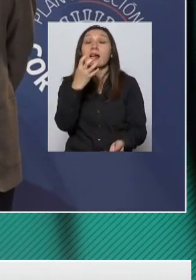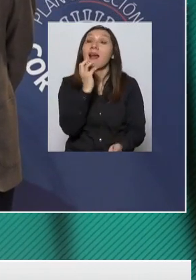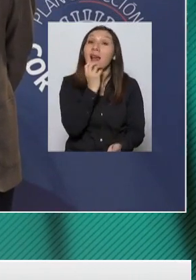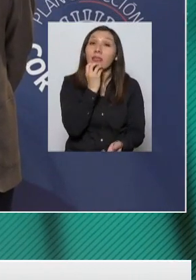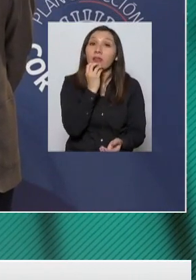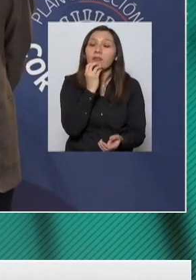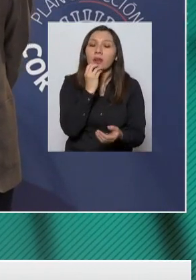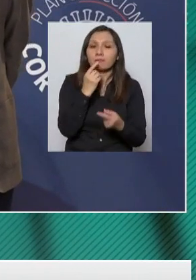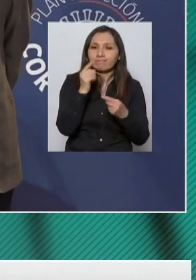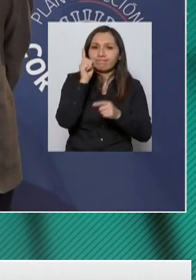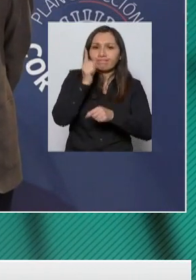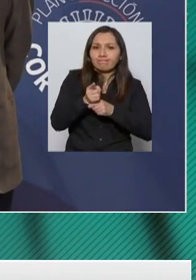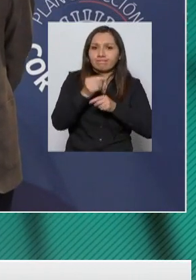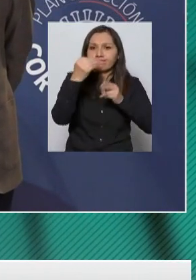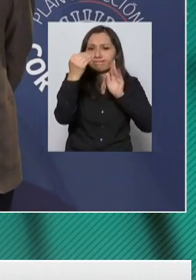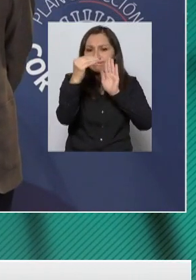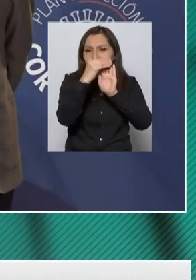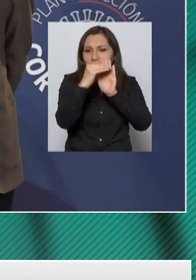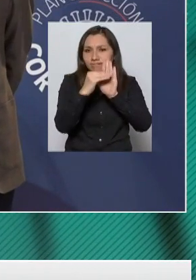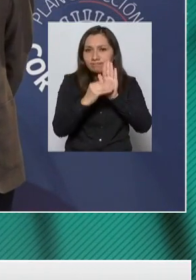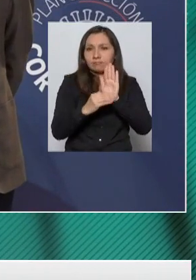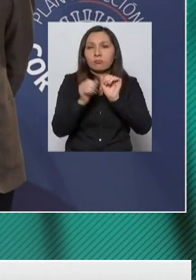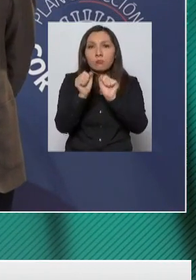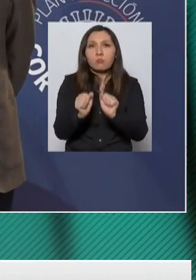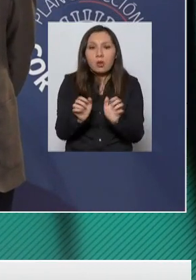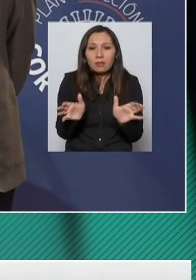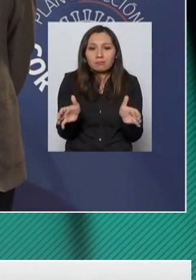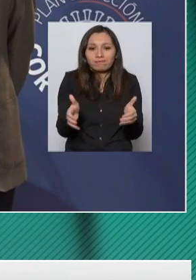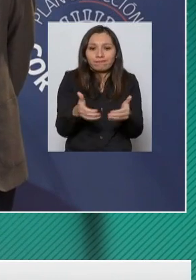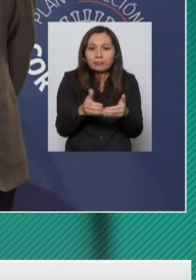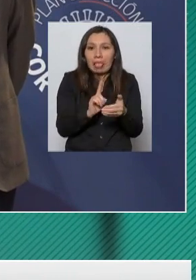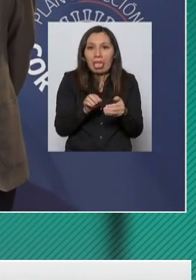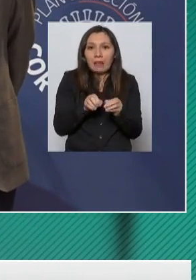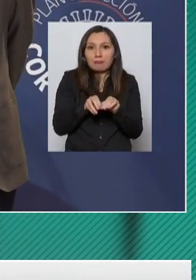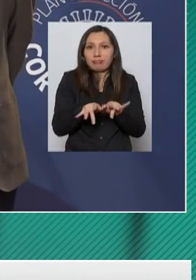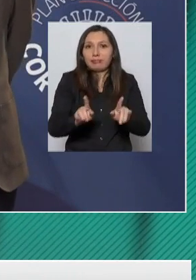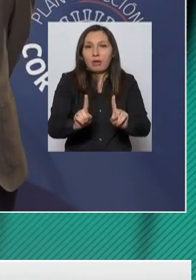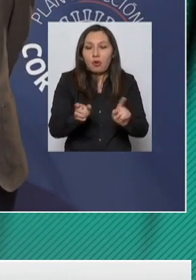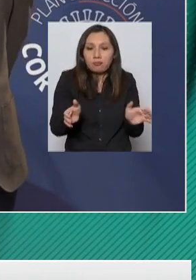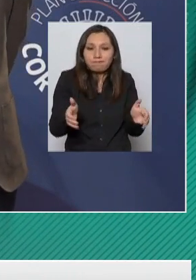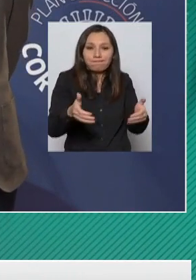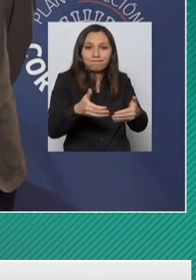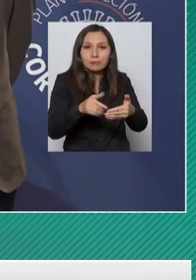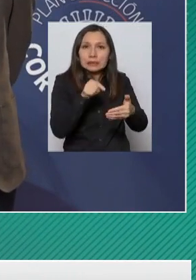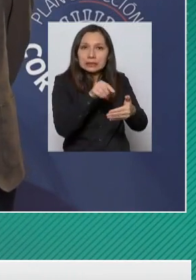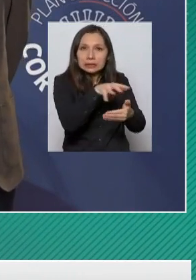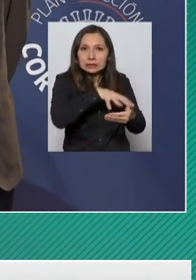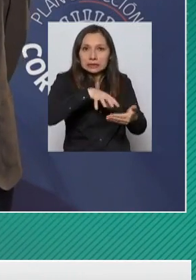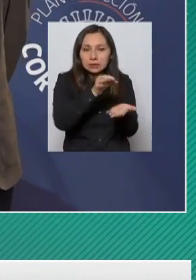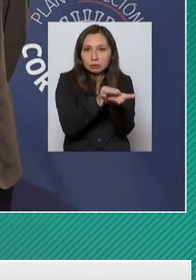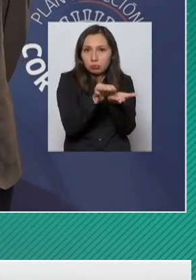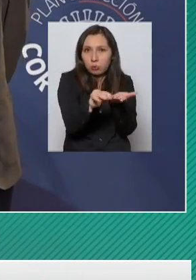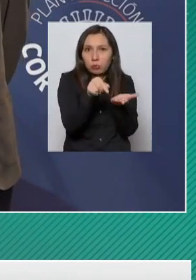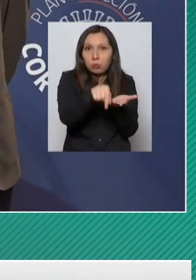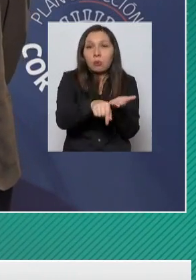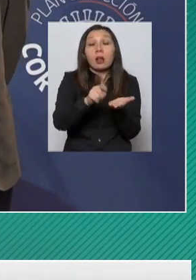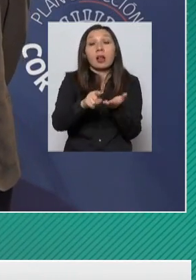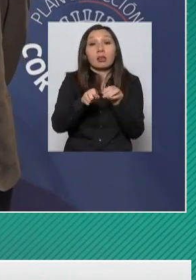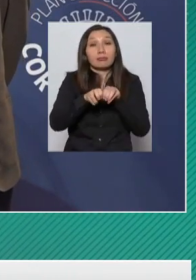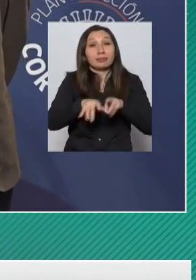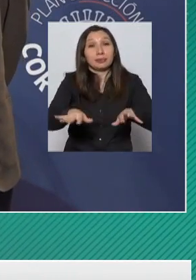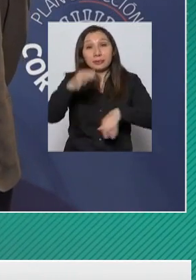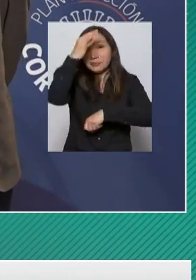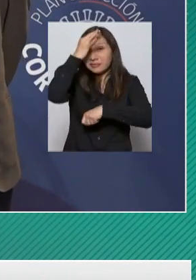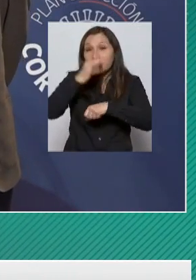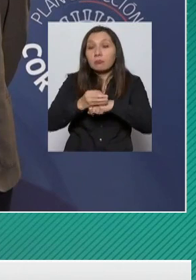a tomar una serie de medidas para poder contener la propagación del virus ahí en mejillones este brote ha implicado